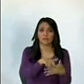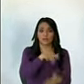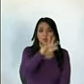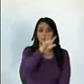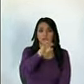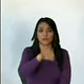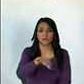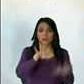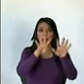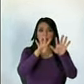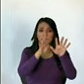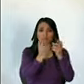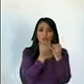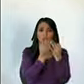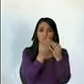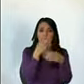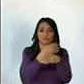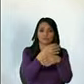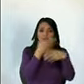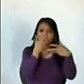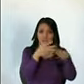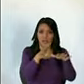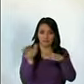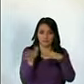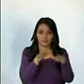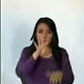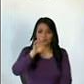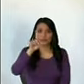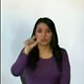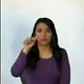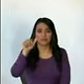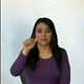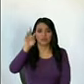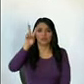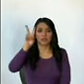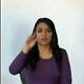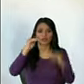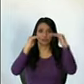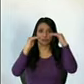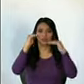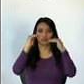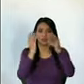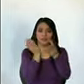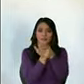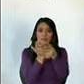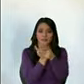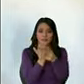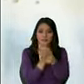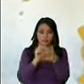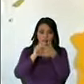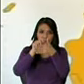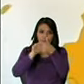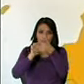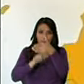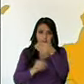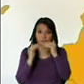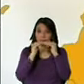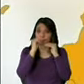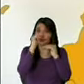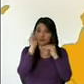40.409 escrutados ya, de 41.042. Estas son actas, ¿no? Escrutadas. ¿Ha subido algo? Esto